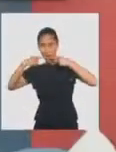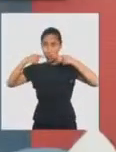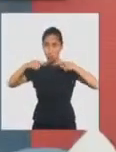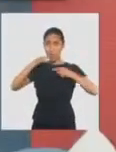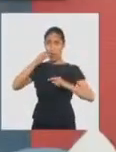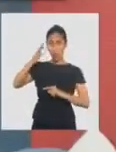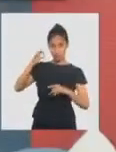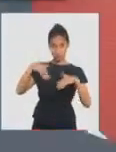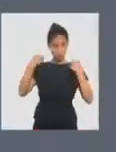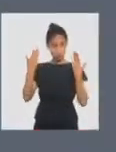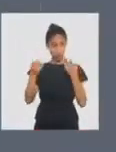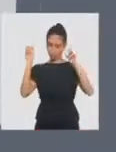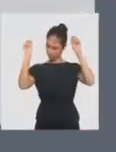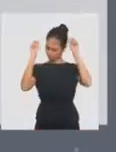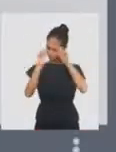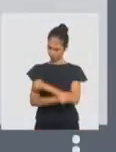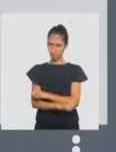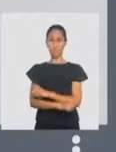proyecto de emprendimiento?